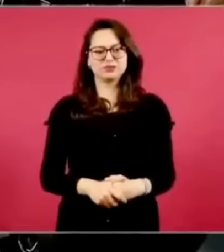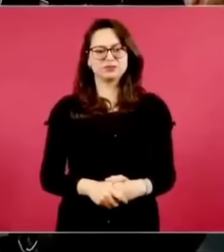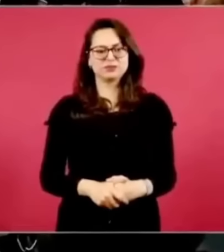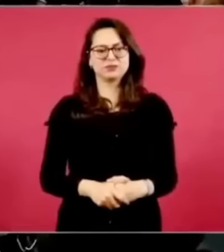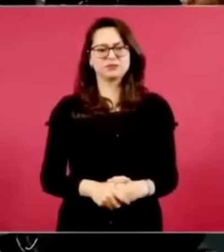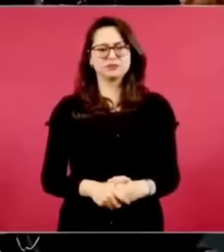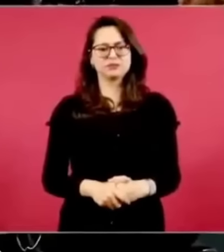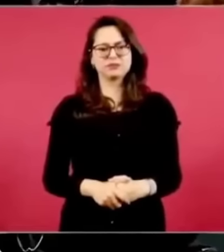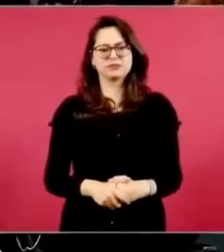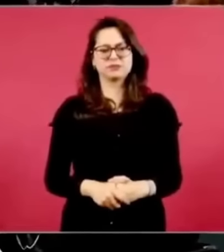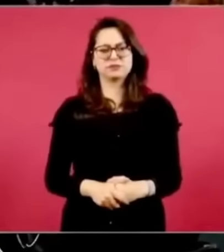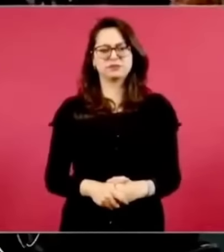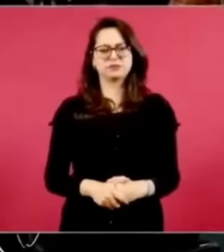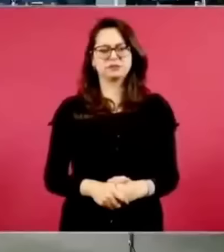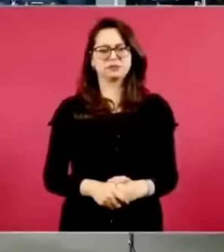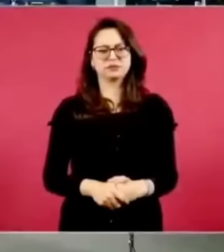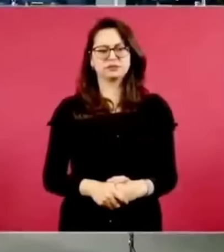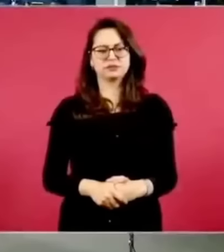ver